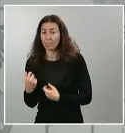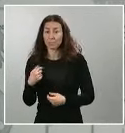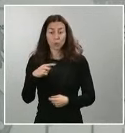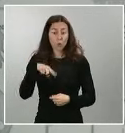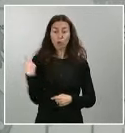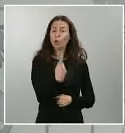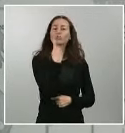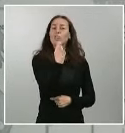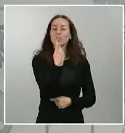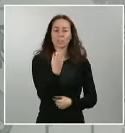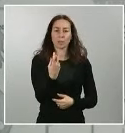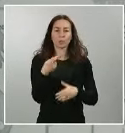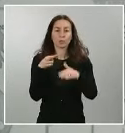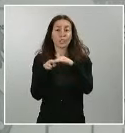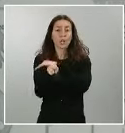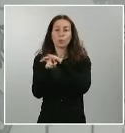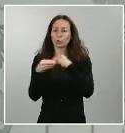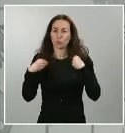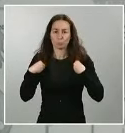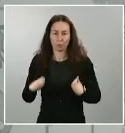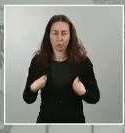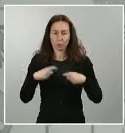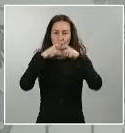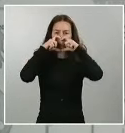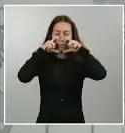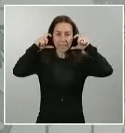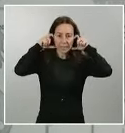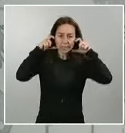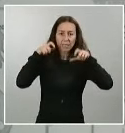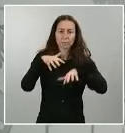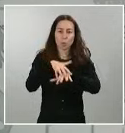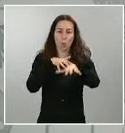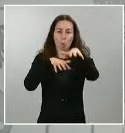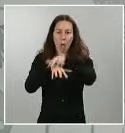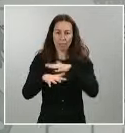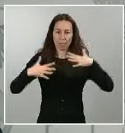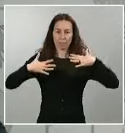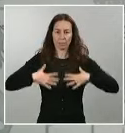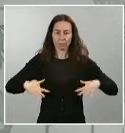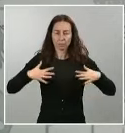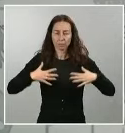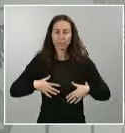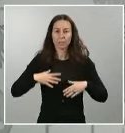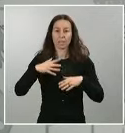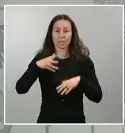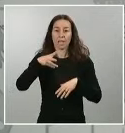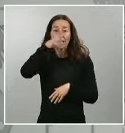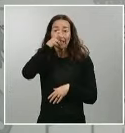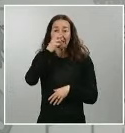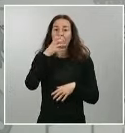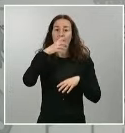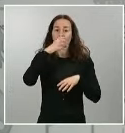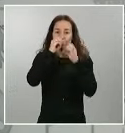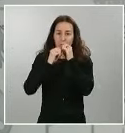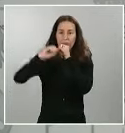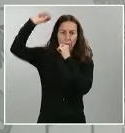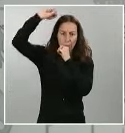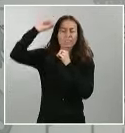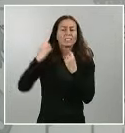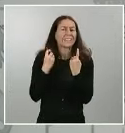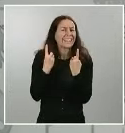las mascarillas, de los guantes, de los respiradores, de las batas. Y si todos lo estamos haciendo, todos los gobiernos del mundo lo estamos haciendo, es